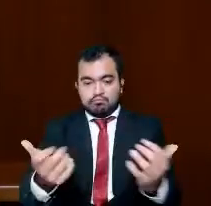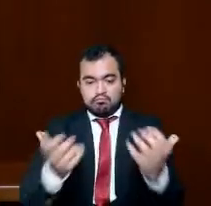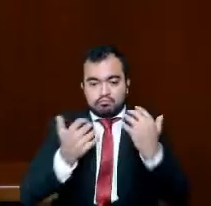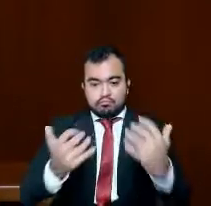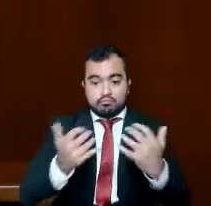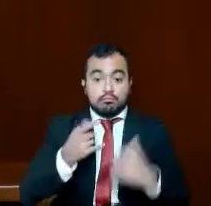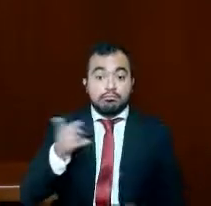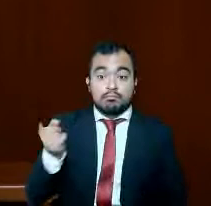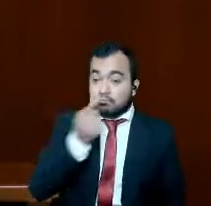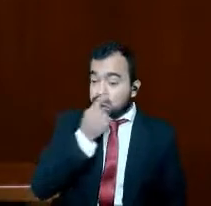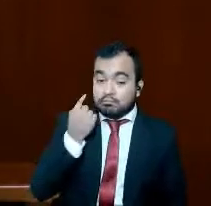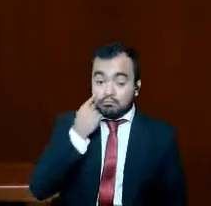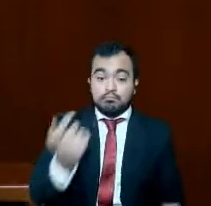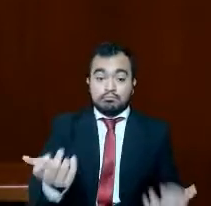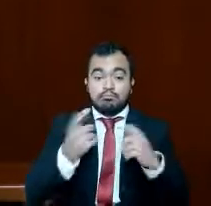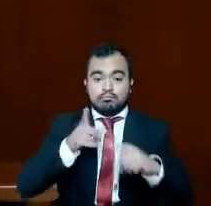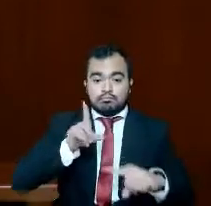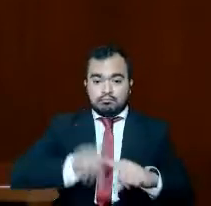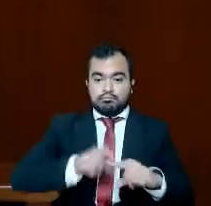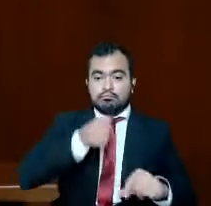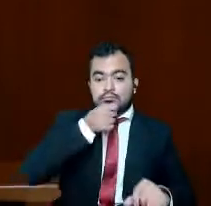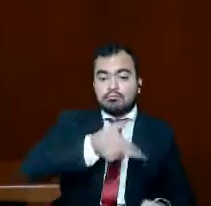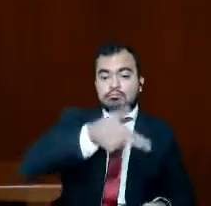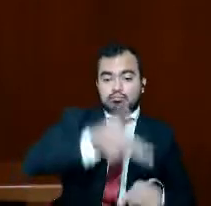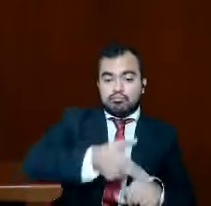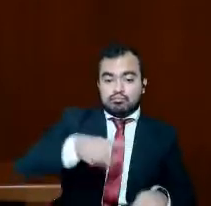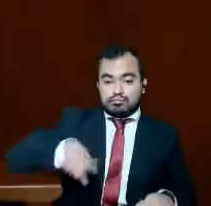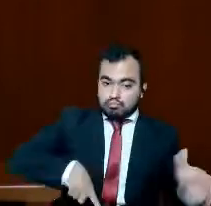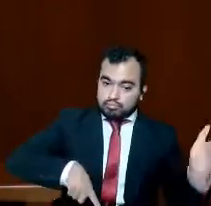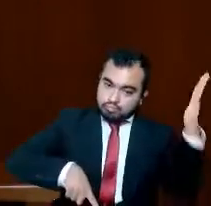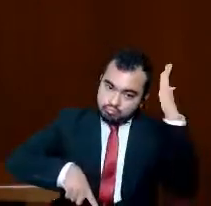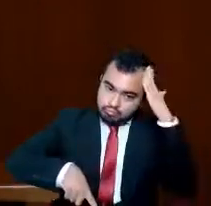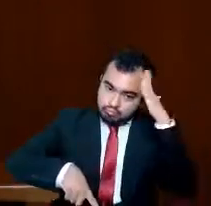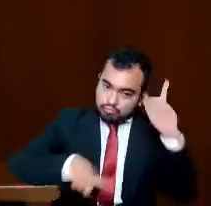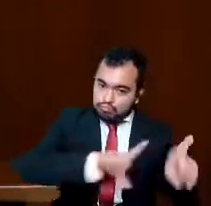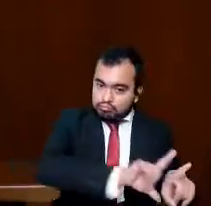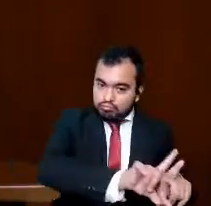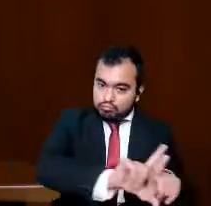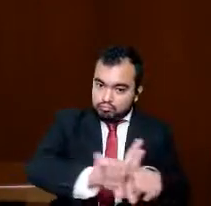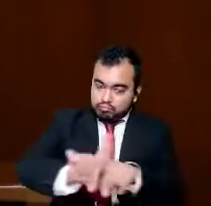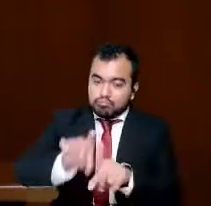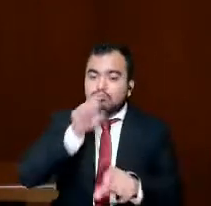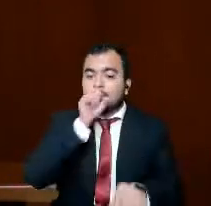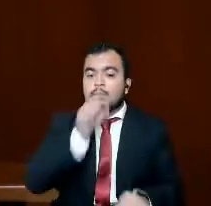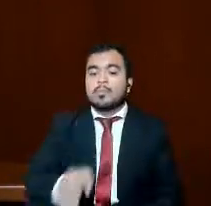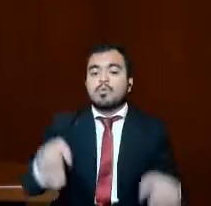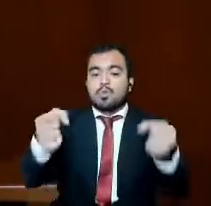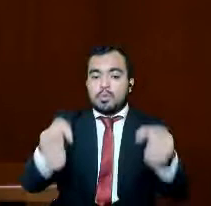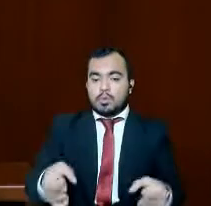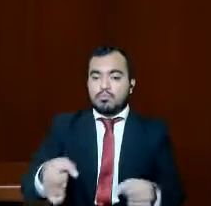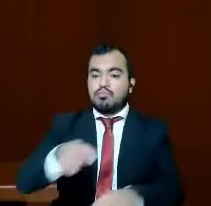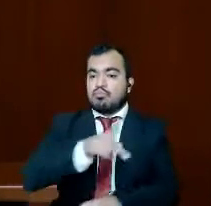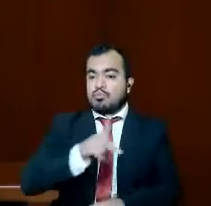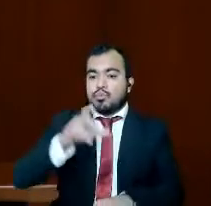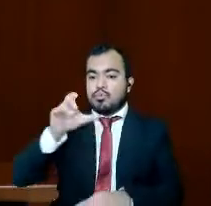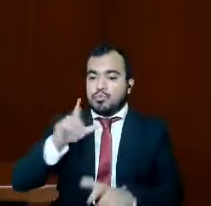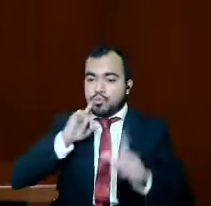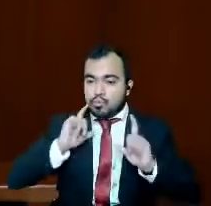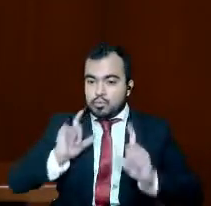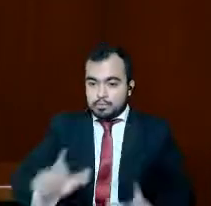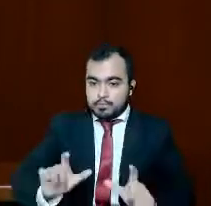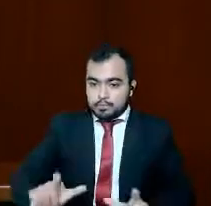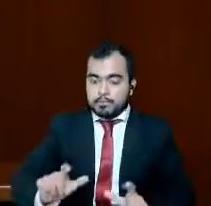los titulares de las Secretarías de Gobernación, de Seguridad y Protección Ciudadana, de Defensa Nacional y de